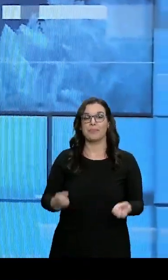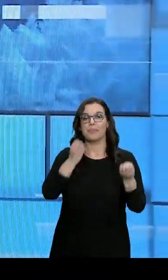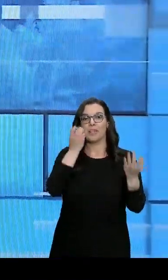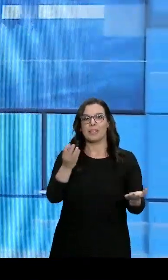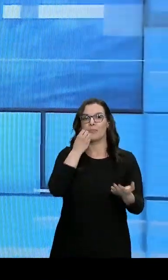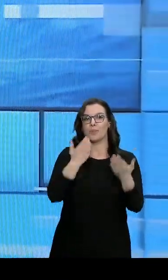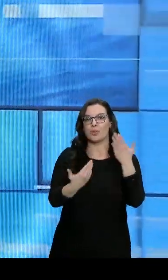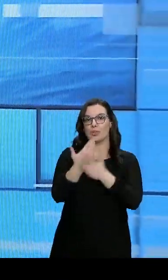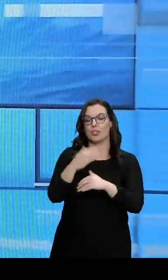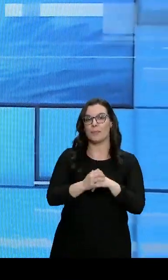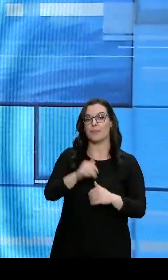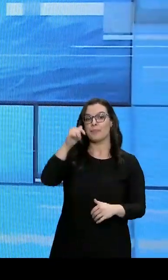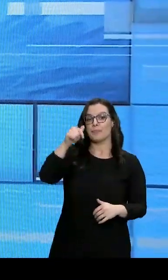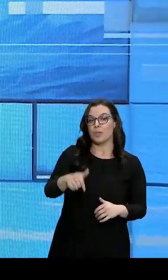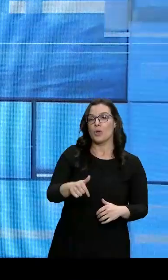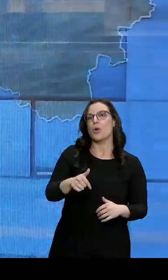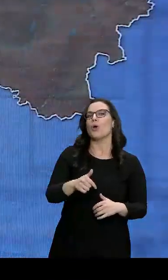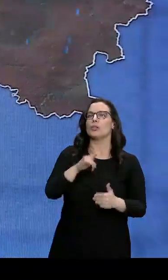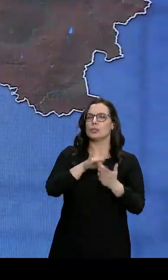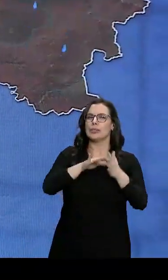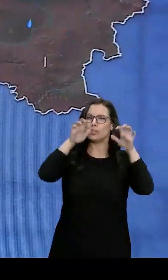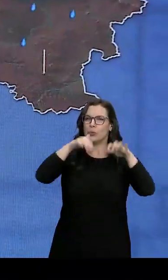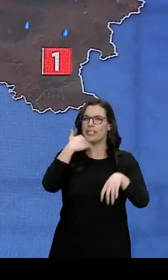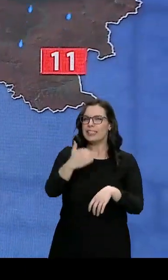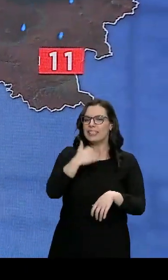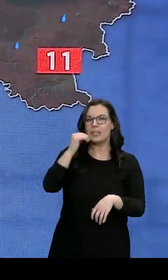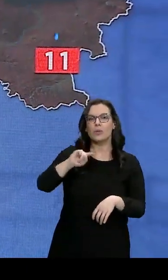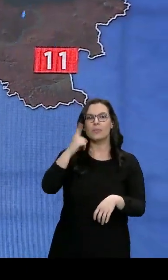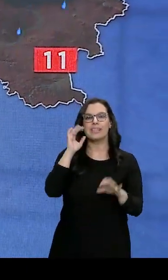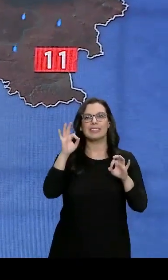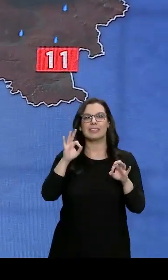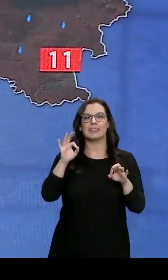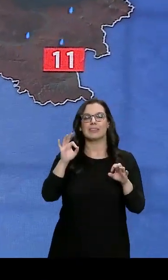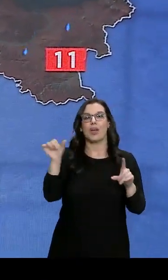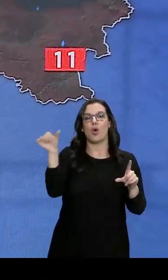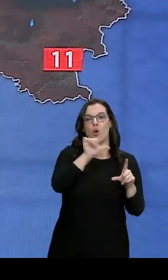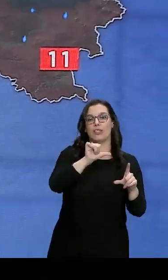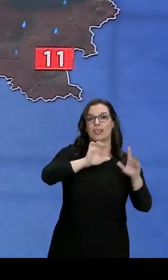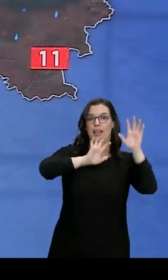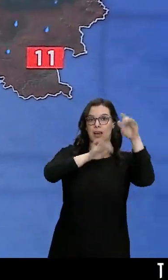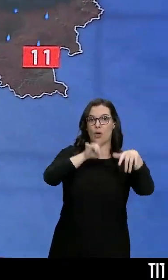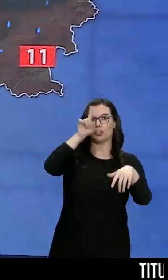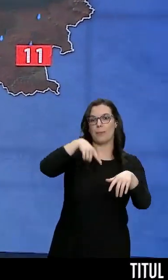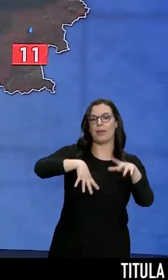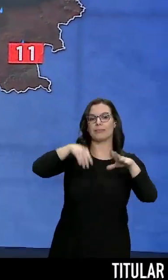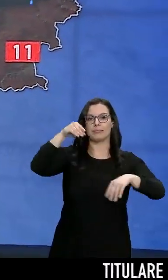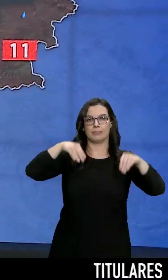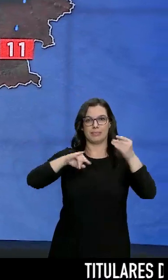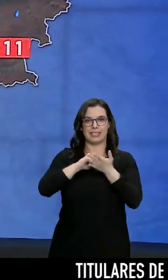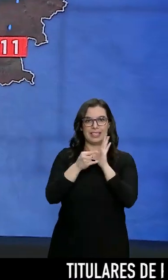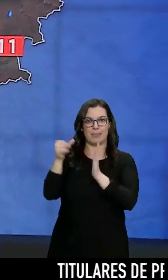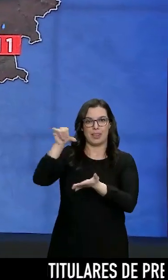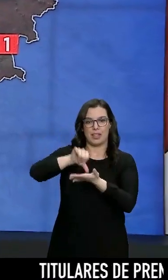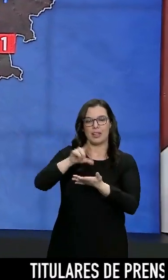¿Qué tal? Muy buenos días. Hoy todavía quedan algunas precipitaciones, sobre todo en el oeste de León, también en el sistema central, con algunas